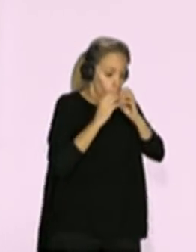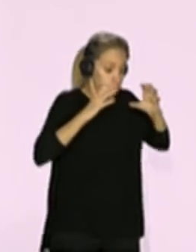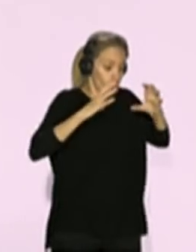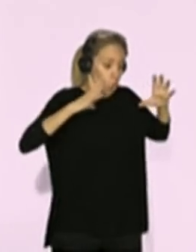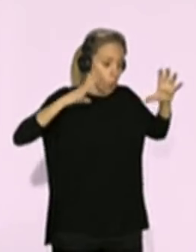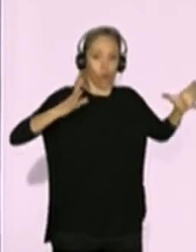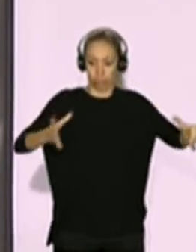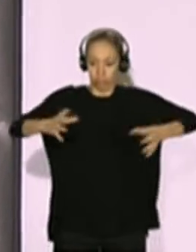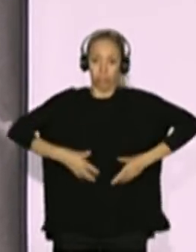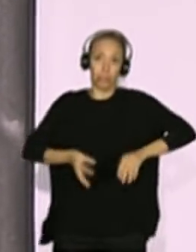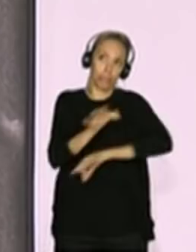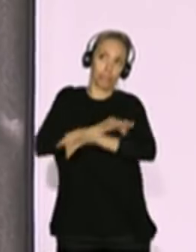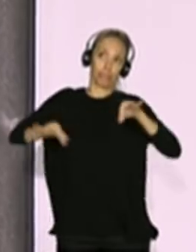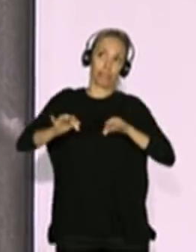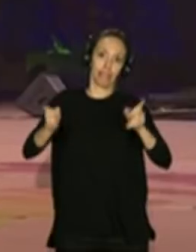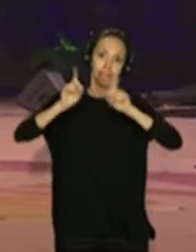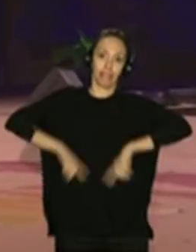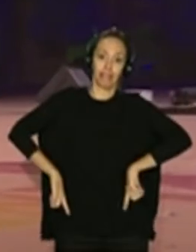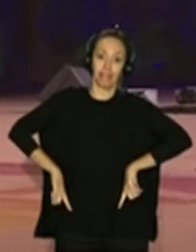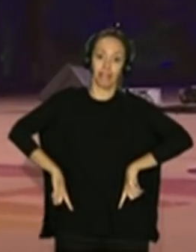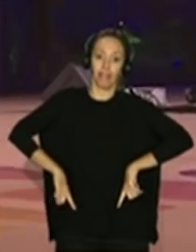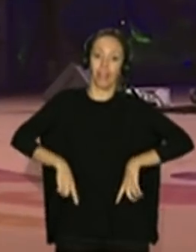No es Nivea, es